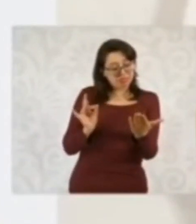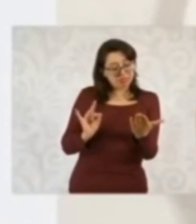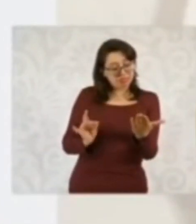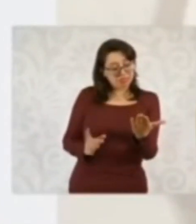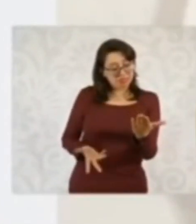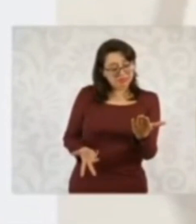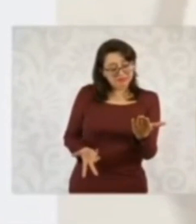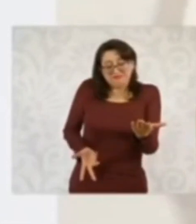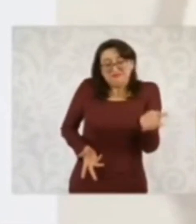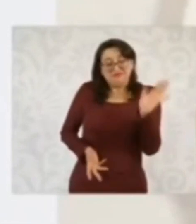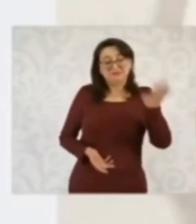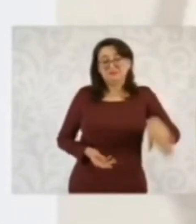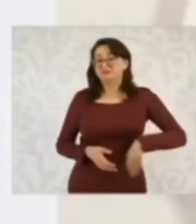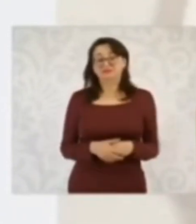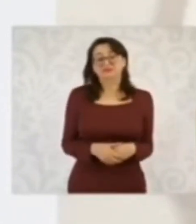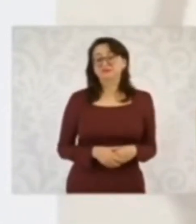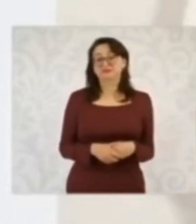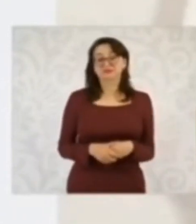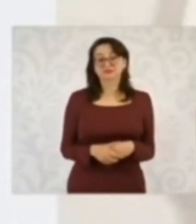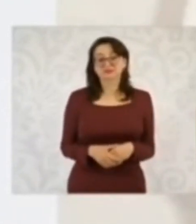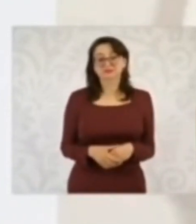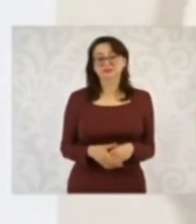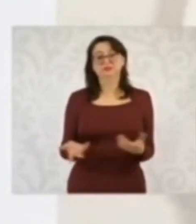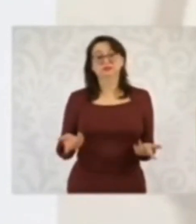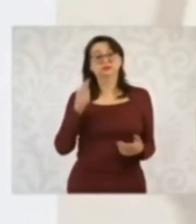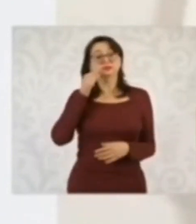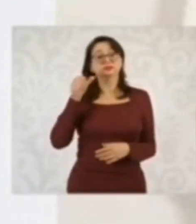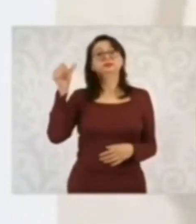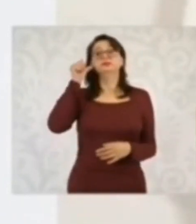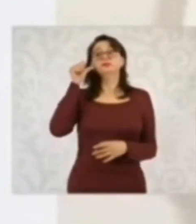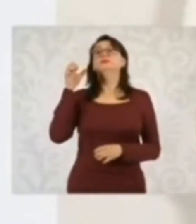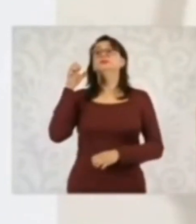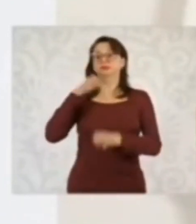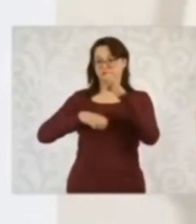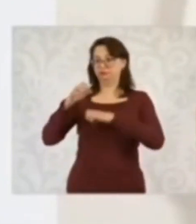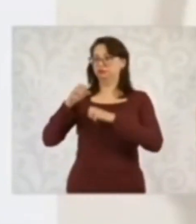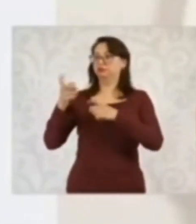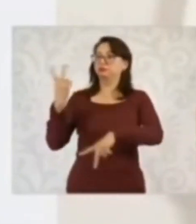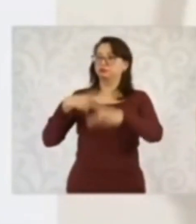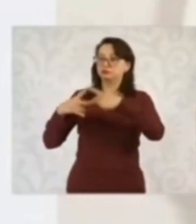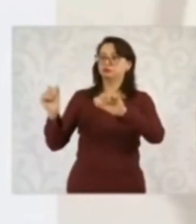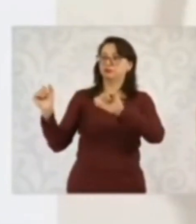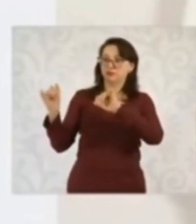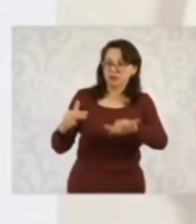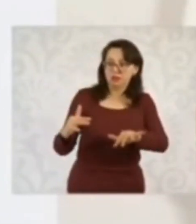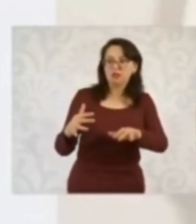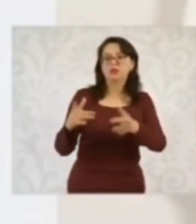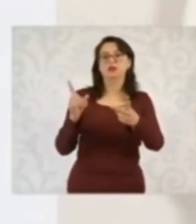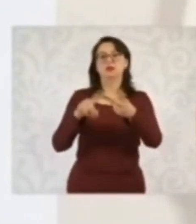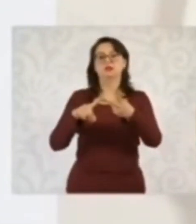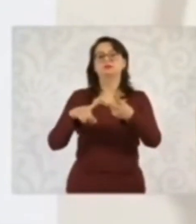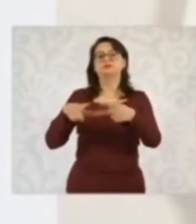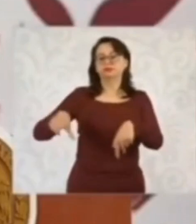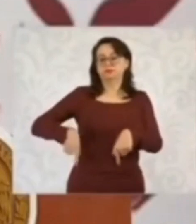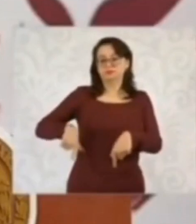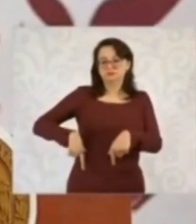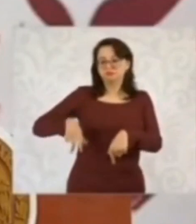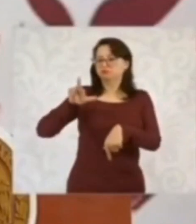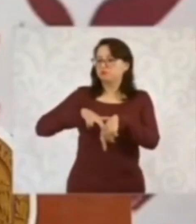ayer en el evento, todos los gobernadores, todos. Repito,